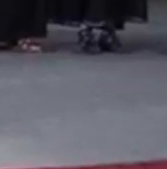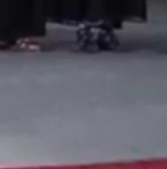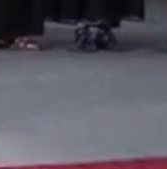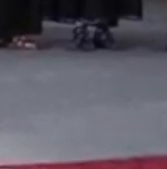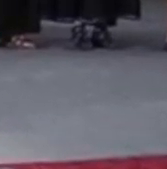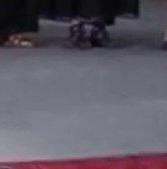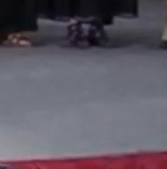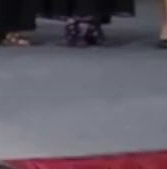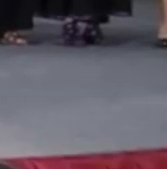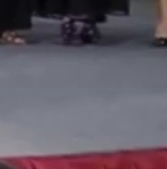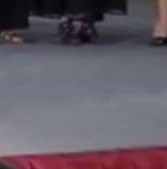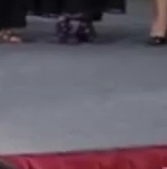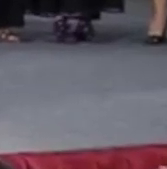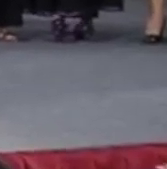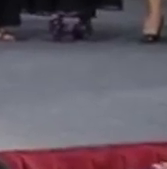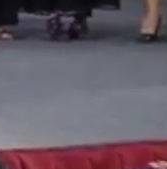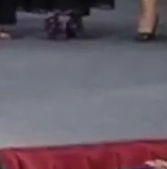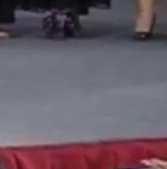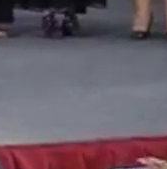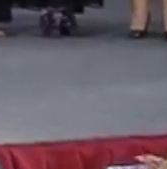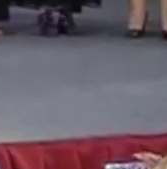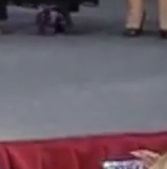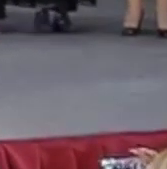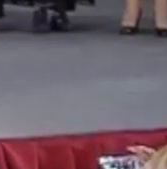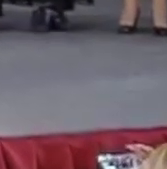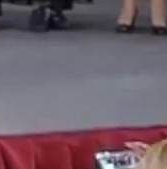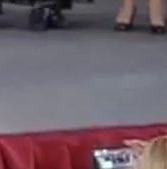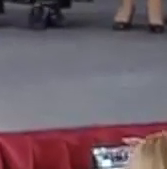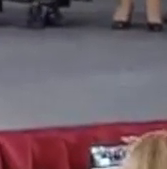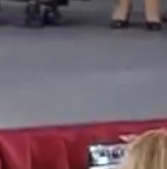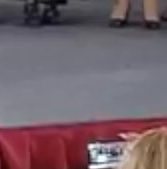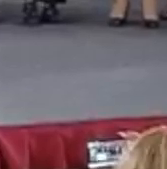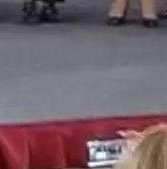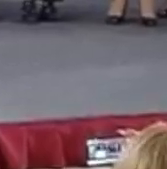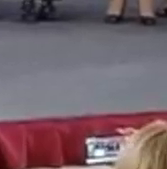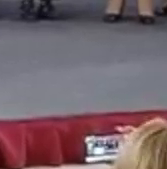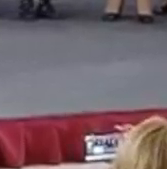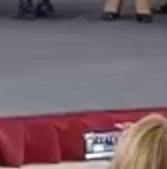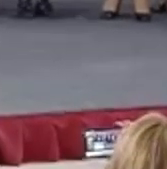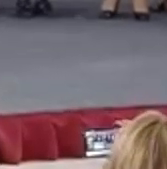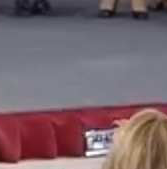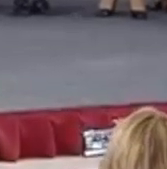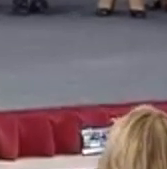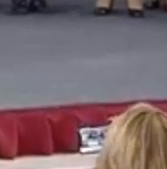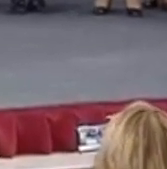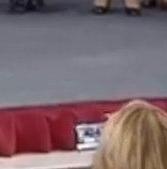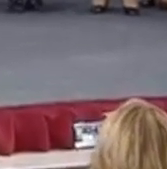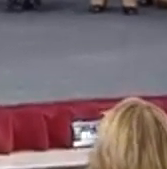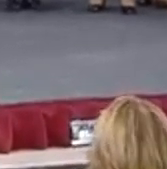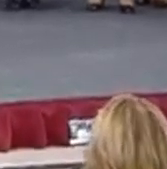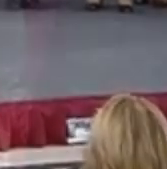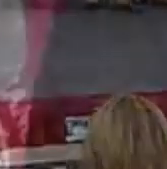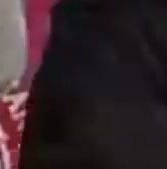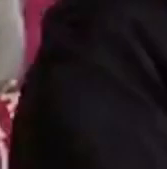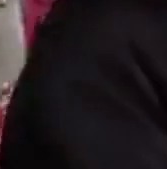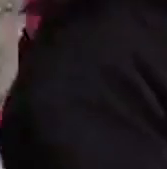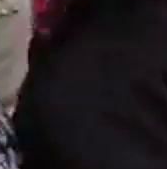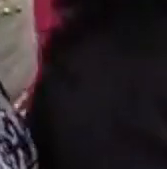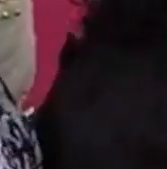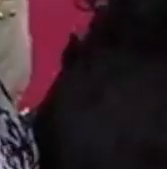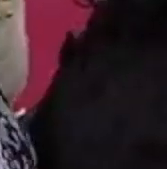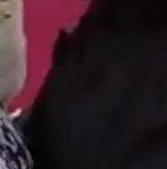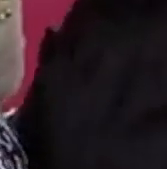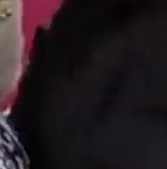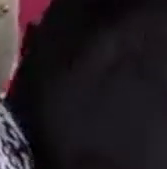se tiene que sufrir cuando se ama. Las horas más hermosas de mi